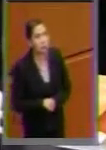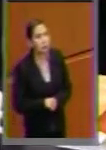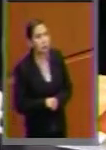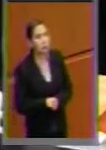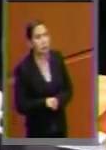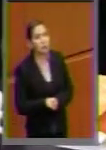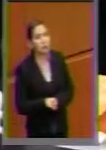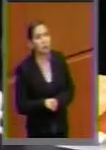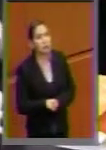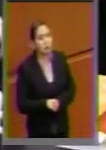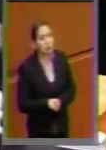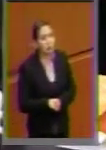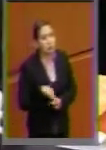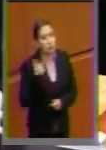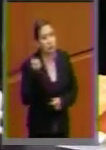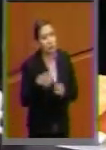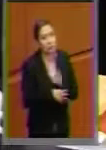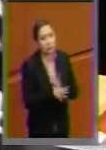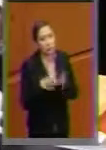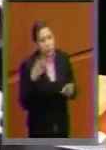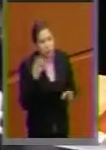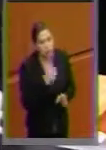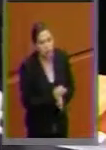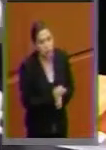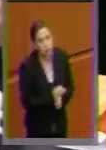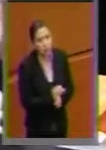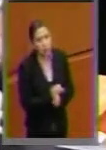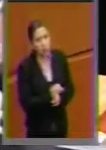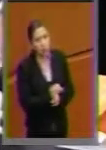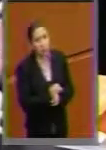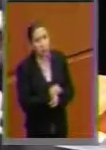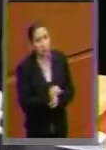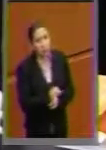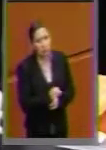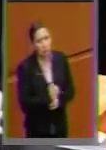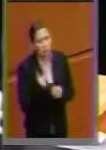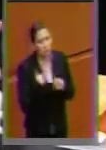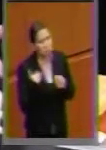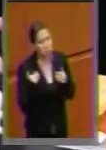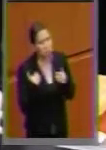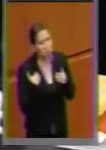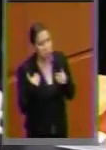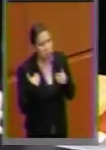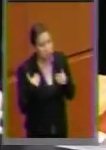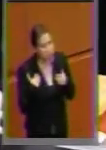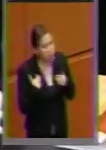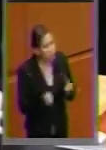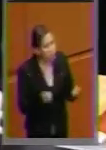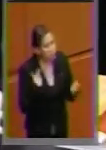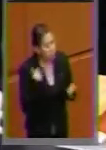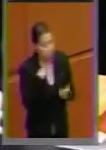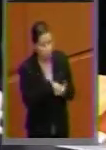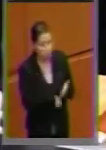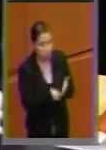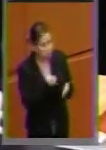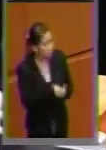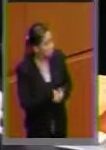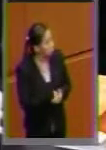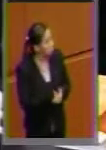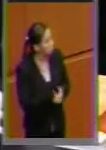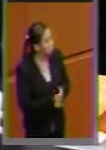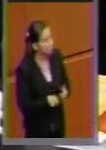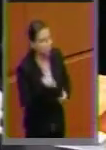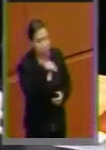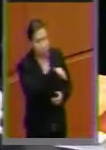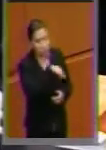otra otra cuestión que es verdaderamente yo no entiendo creo que se materia de una reforma el